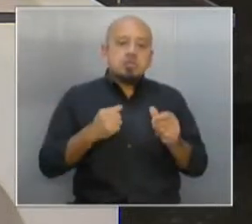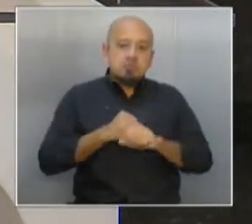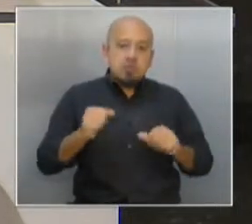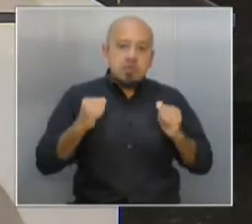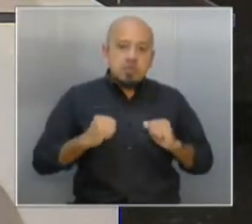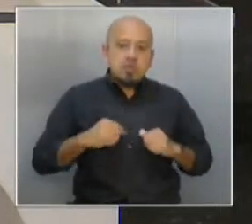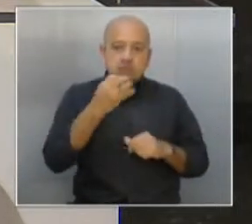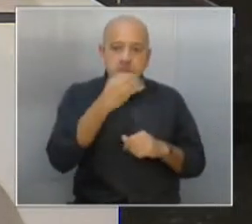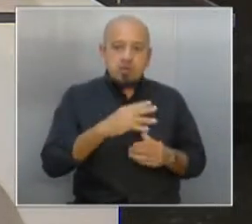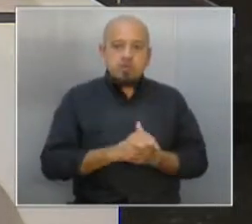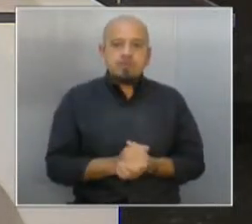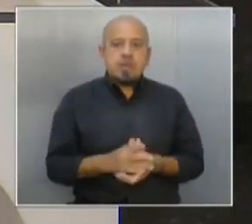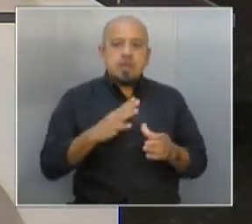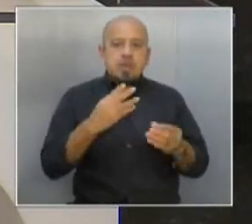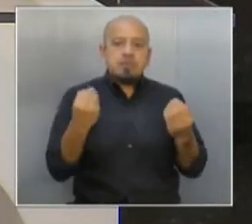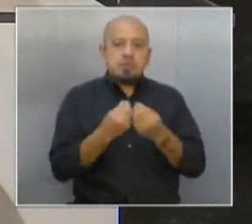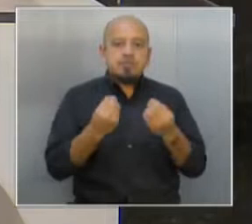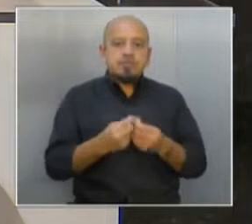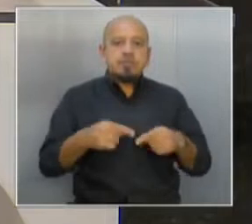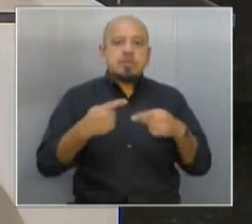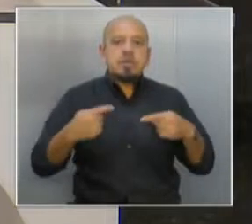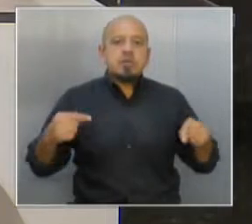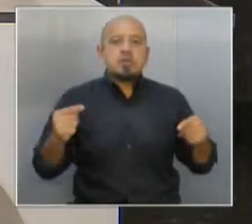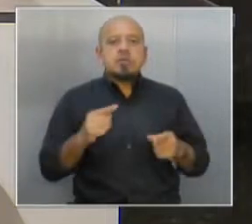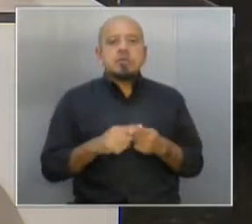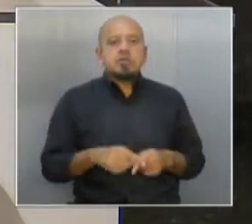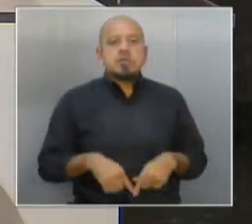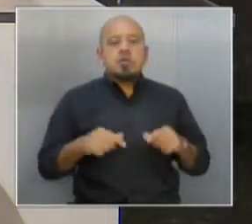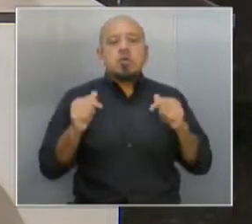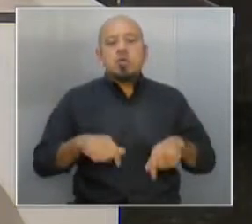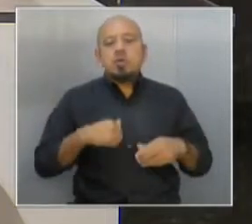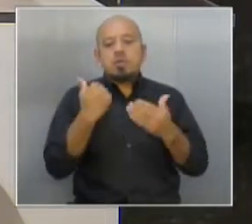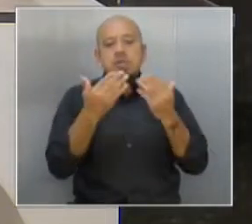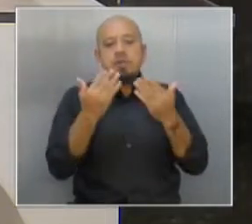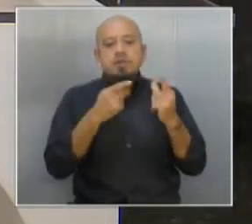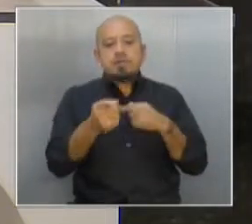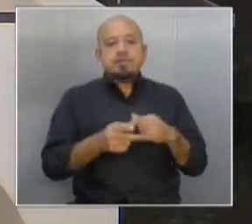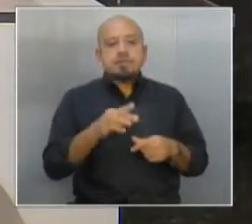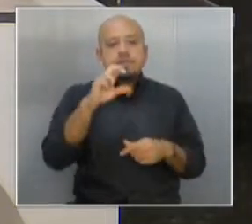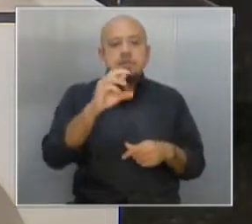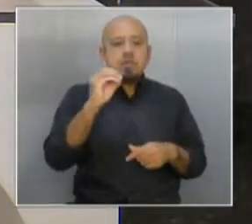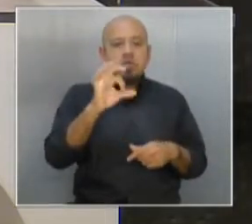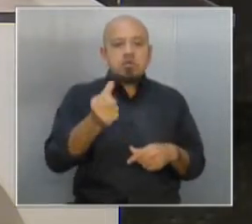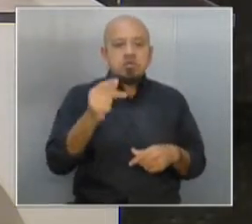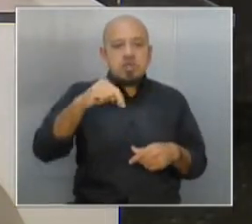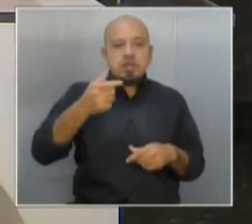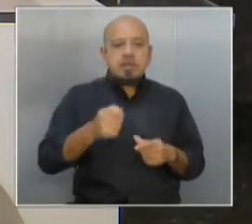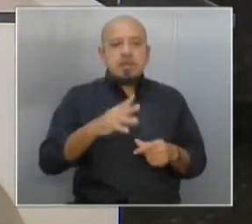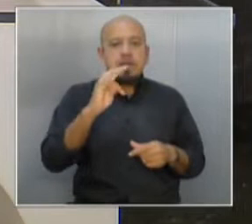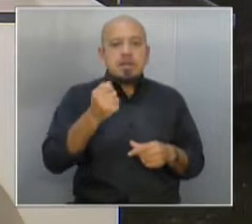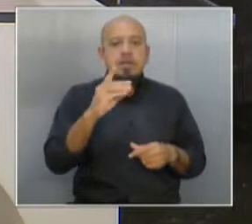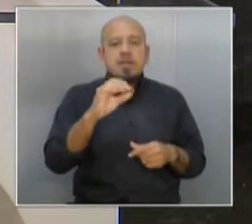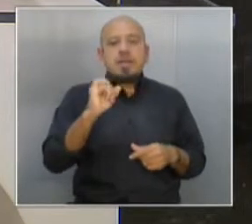Bueno, tenemos muchas cosas en el programa de hoy. En un ratito vamos a estar conversando con Rosana Taddei, que después de casi un año viene a